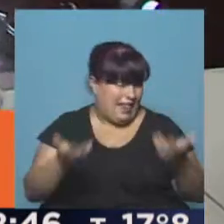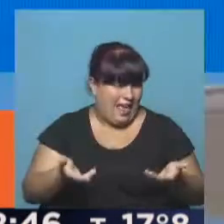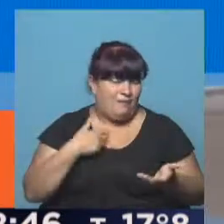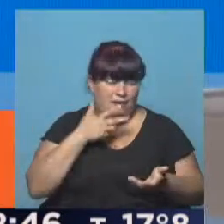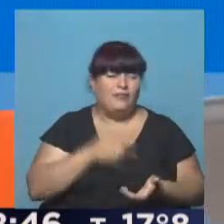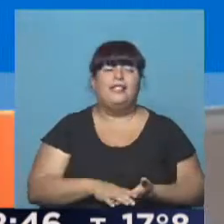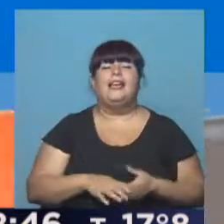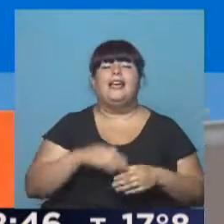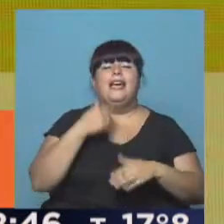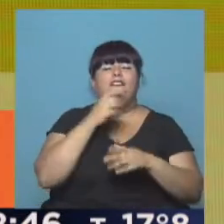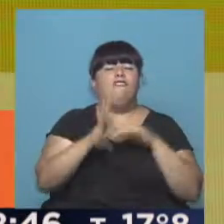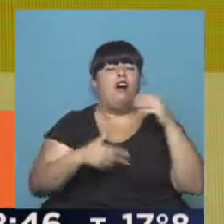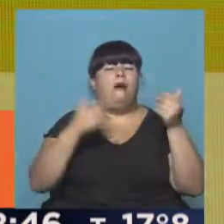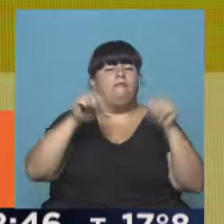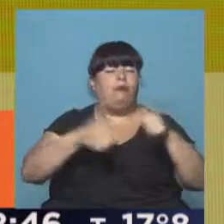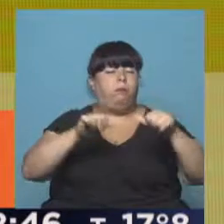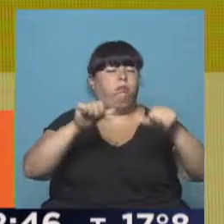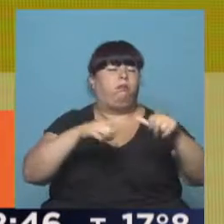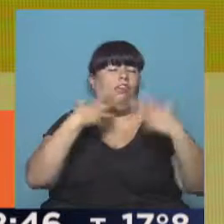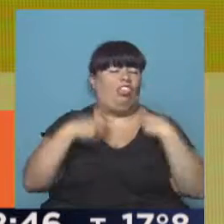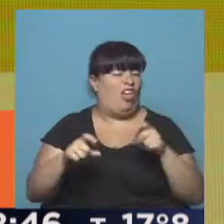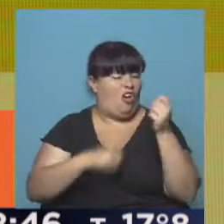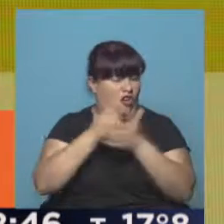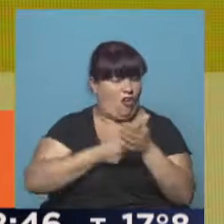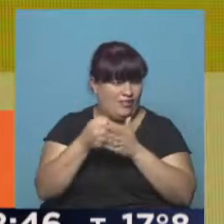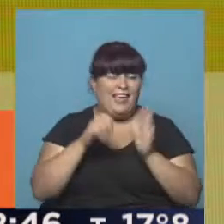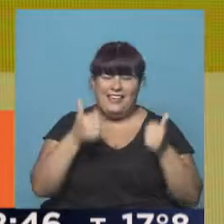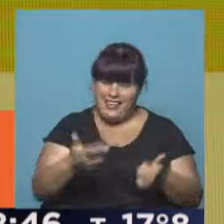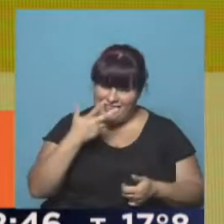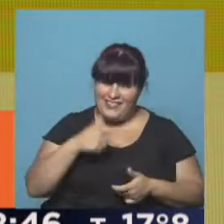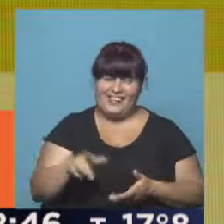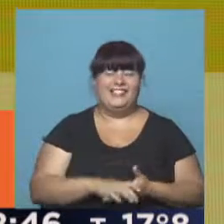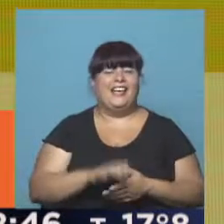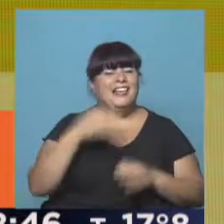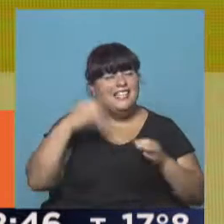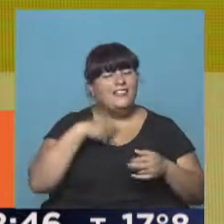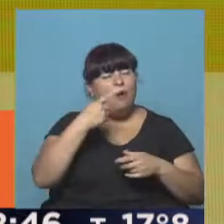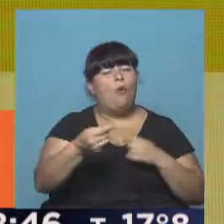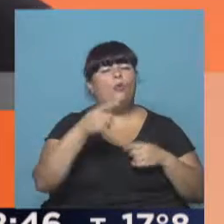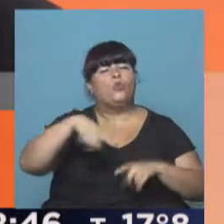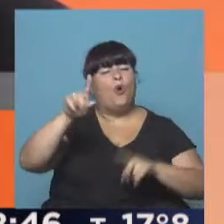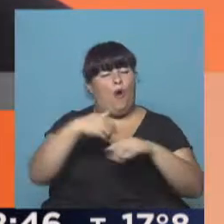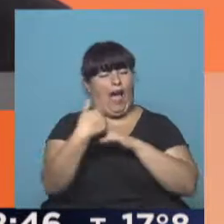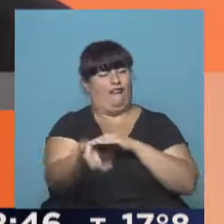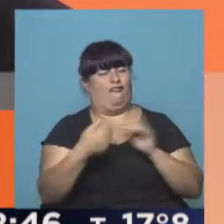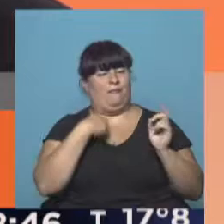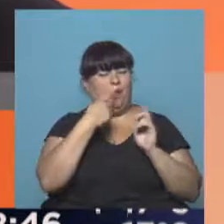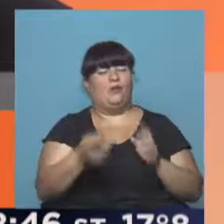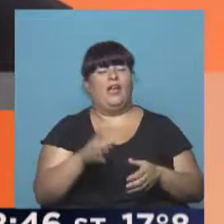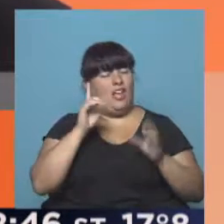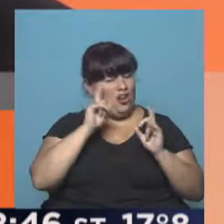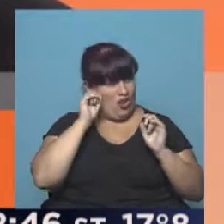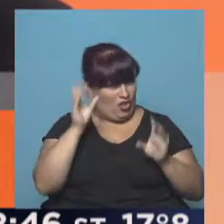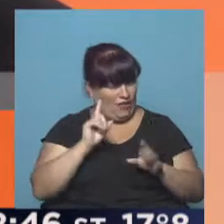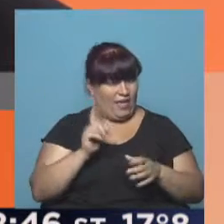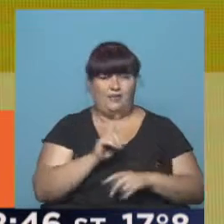emprender es saltar de fracaso en fracaso sin de motivarse pregunta es el poder mostrado ahora sobre no te olvidas